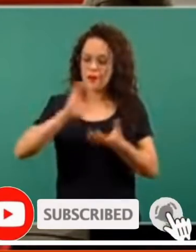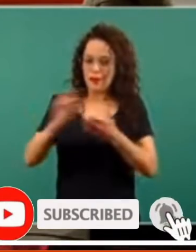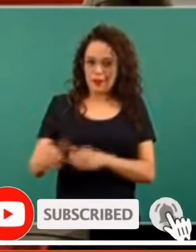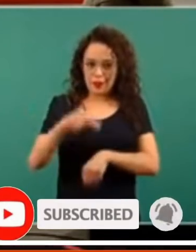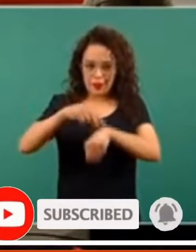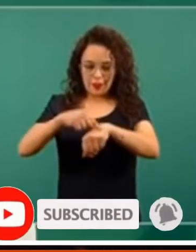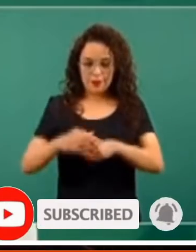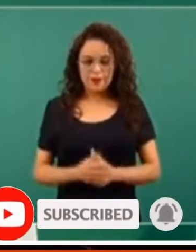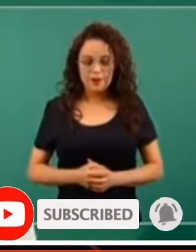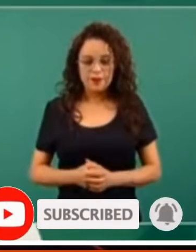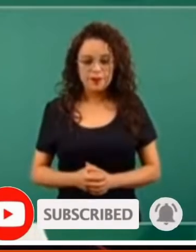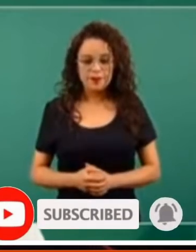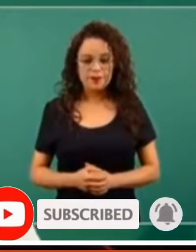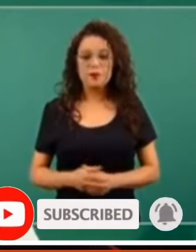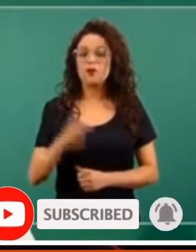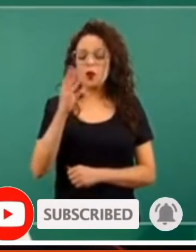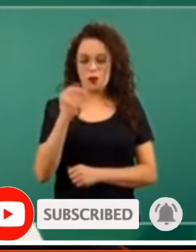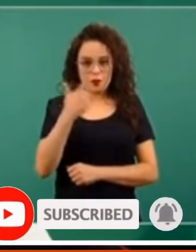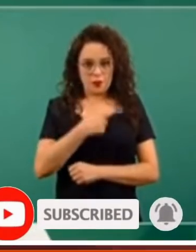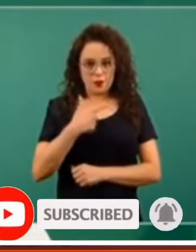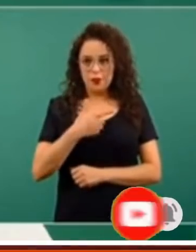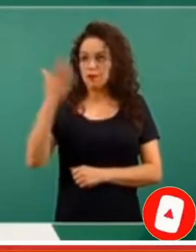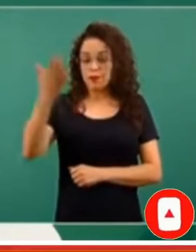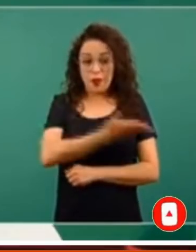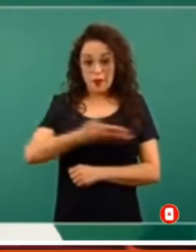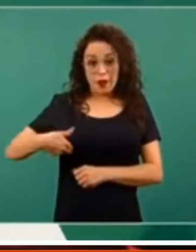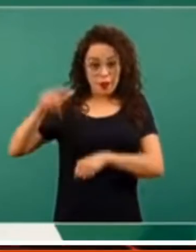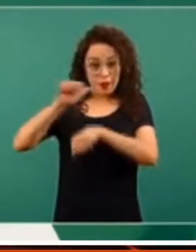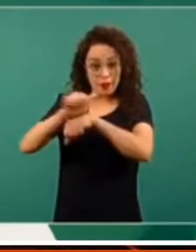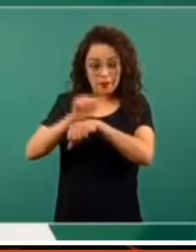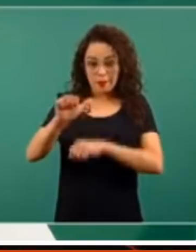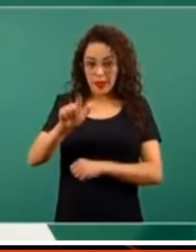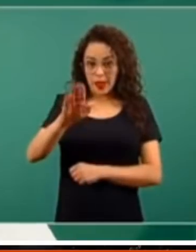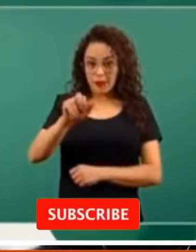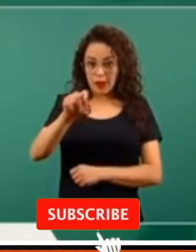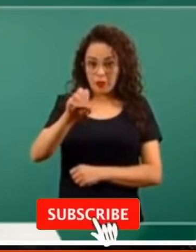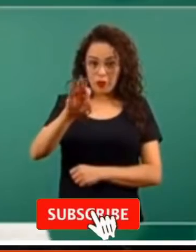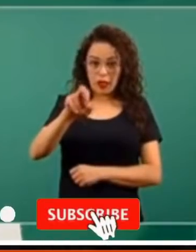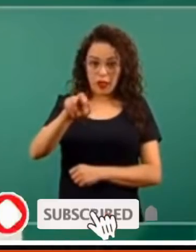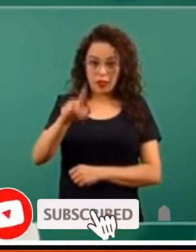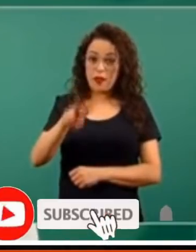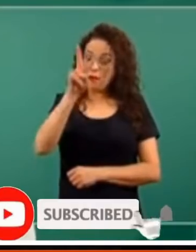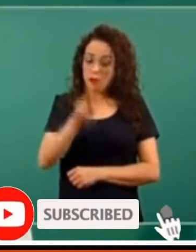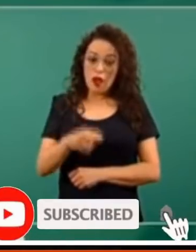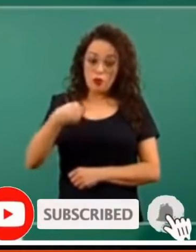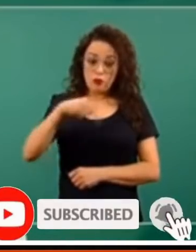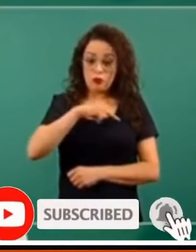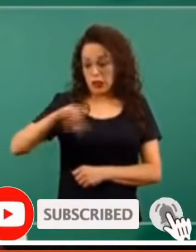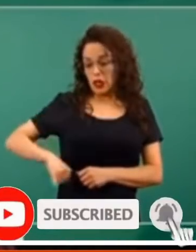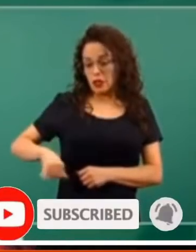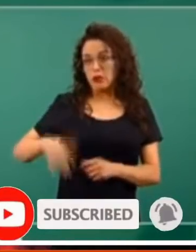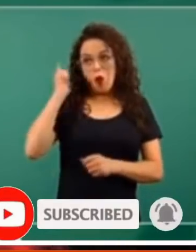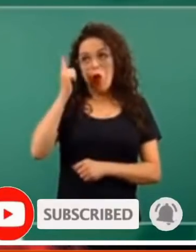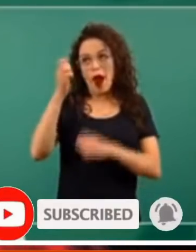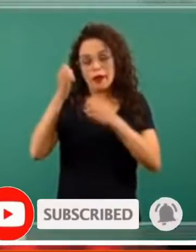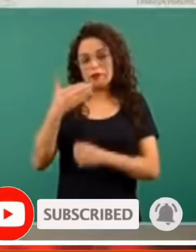Respecto al presidente Alberto Fernández, presidente de Argentina, pues en primera lo que nos interesa es que esté en buenas condiciones. Le tenemos